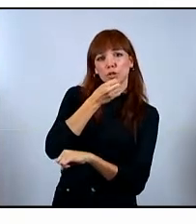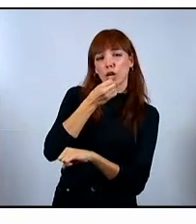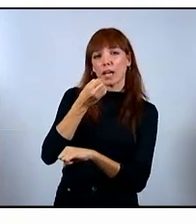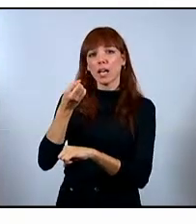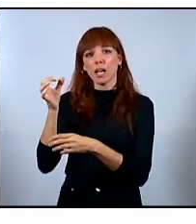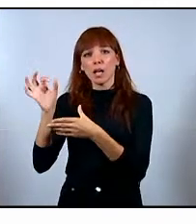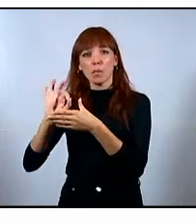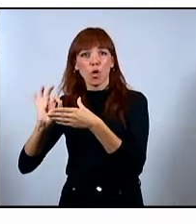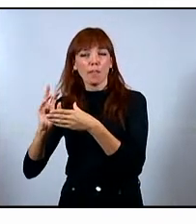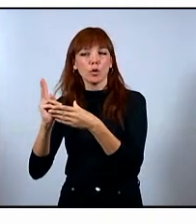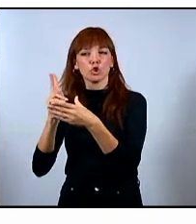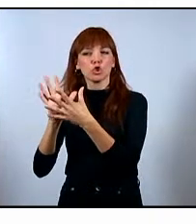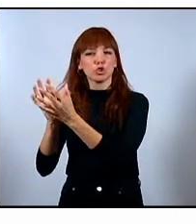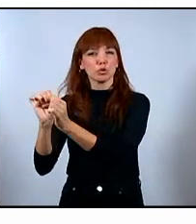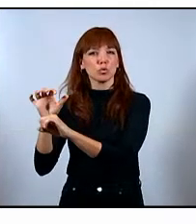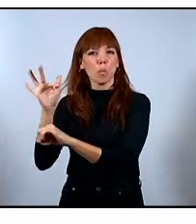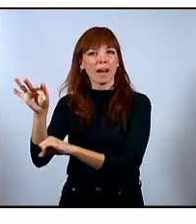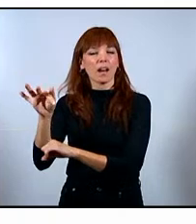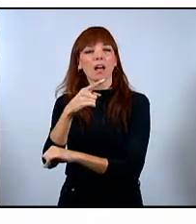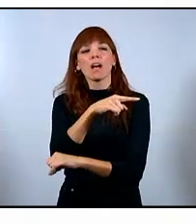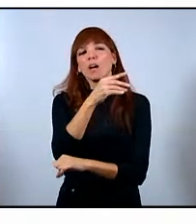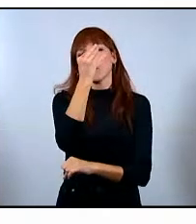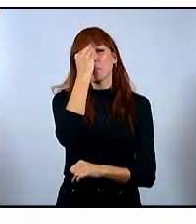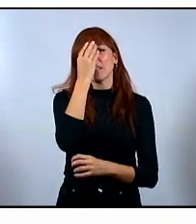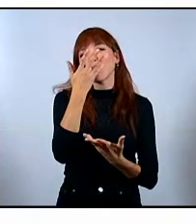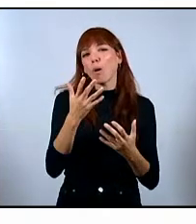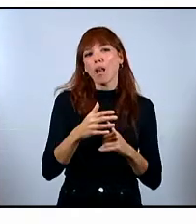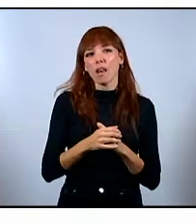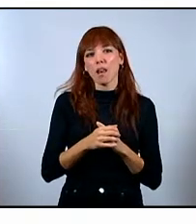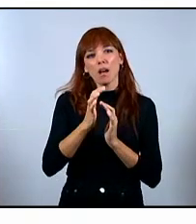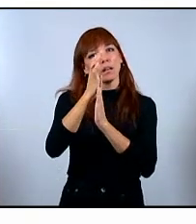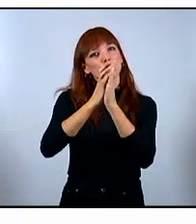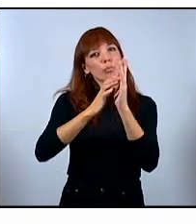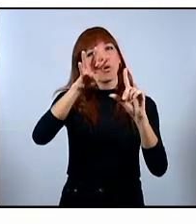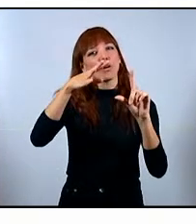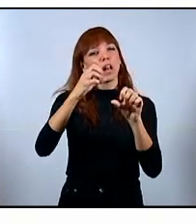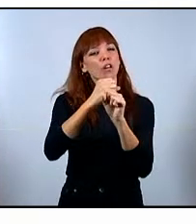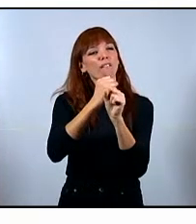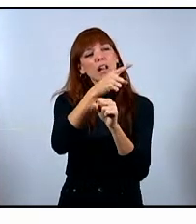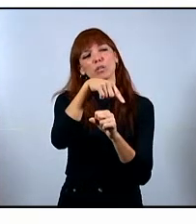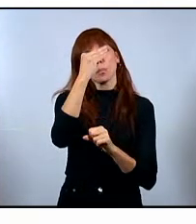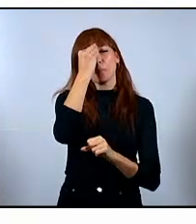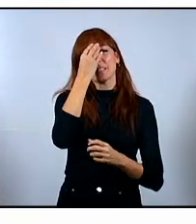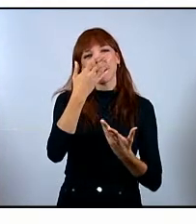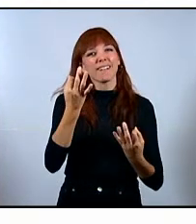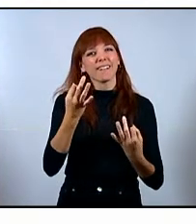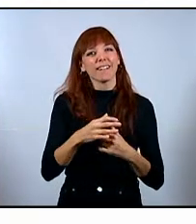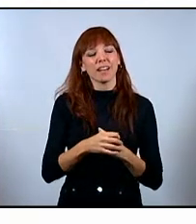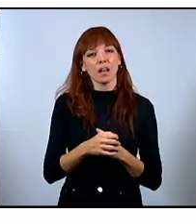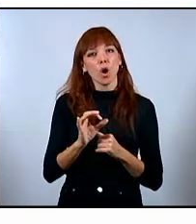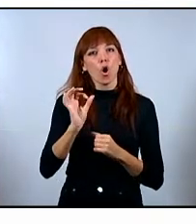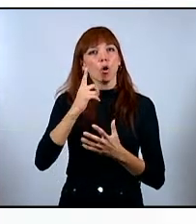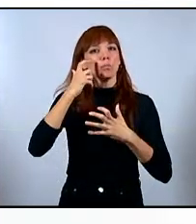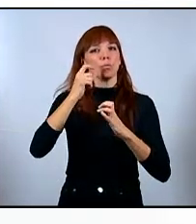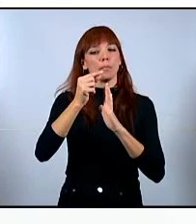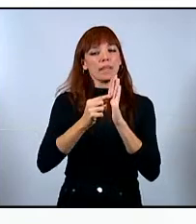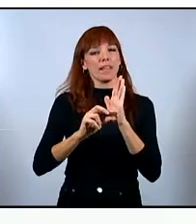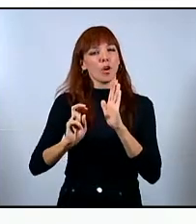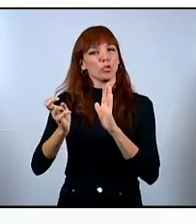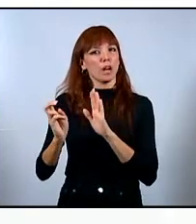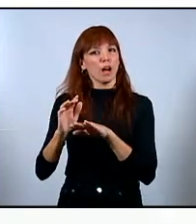valora esa posible reducción de la jornada laboral? Y si considera destacables o criticables algunas de las otras medidas que se anunciaron ayer.